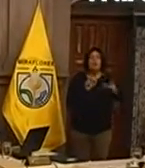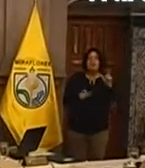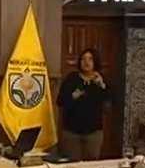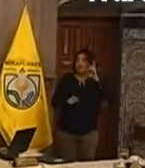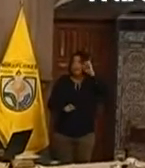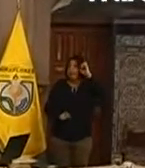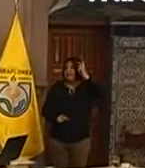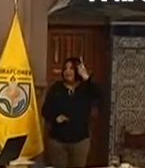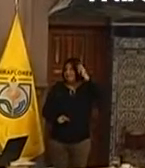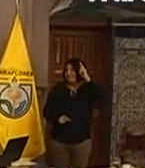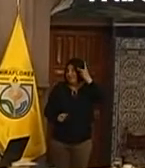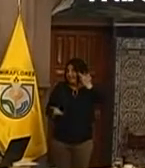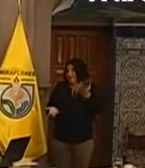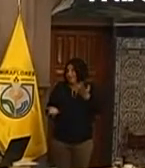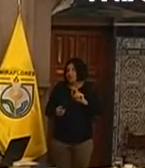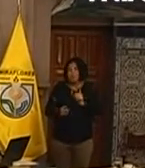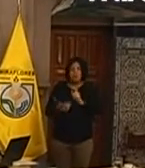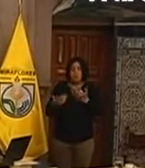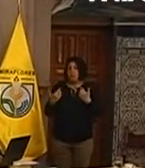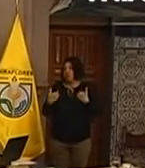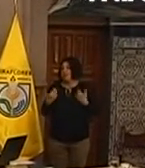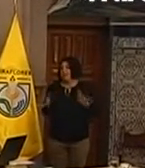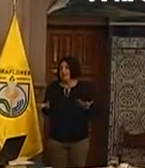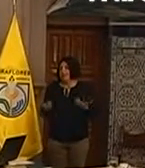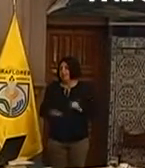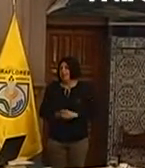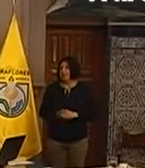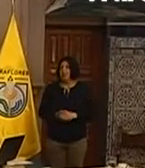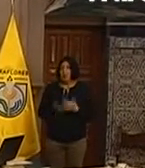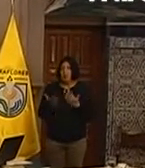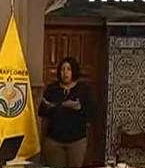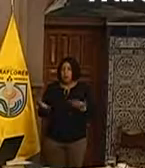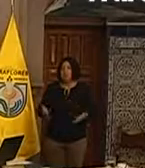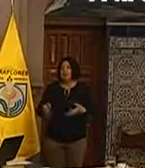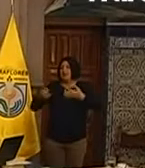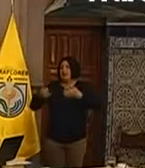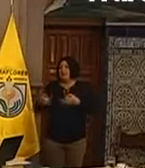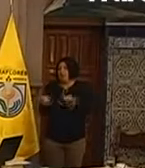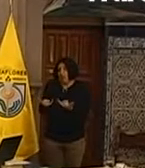interpretar que no se tenían las cosas vigentes.